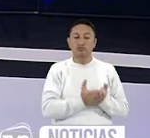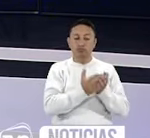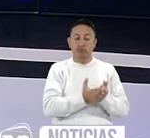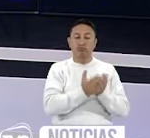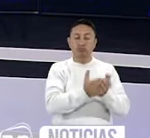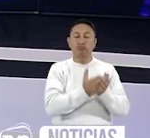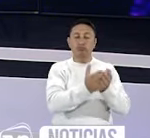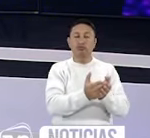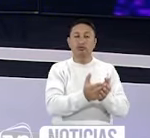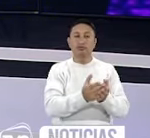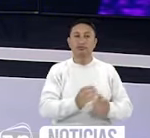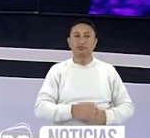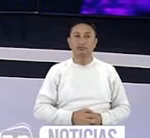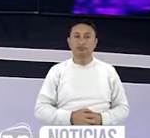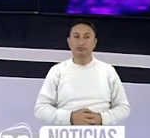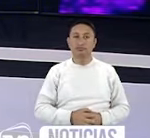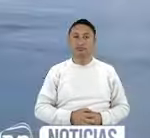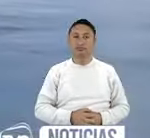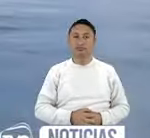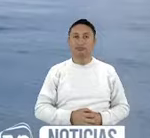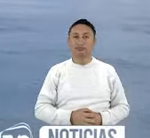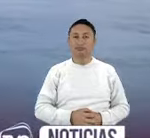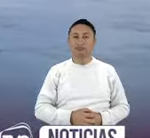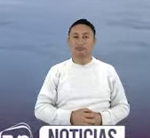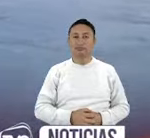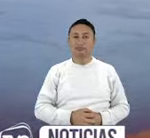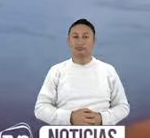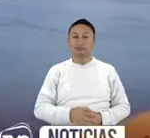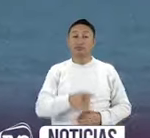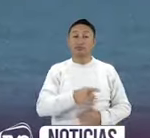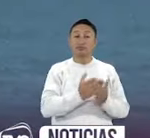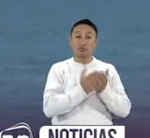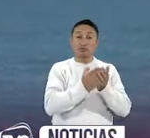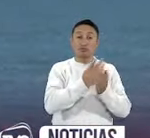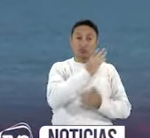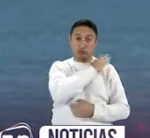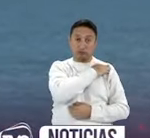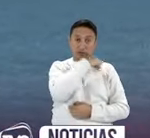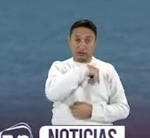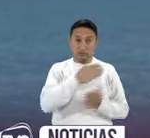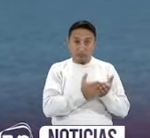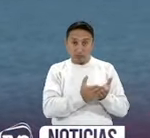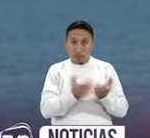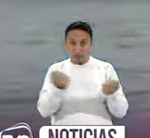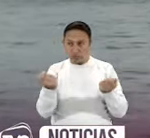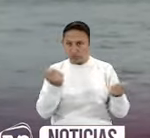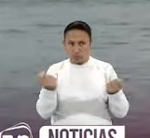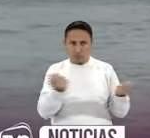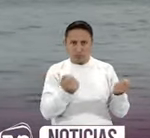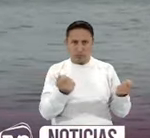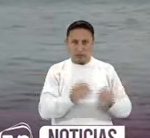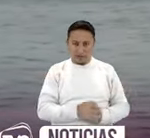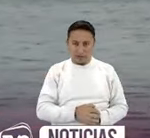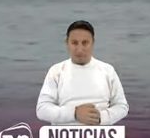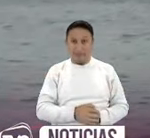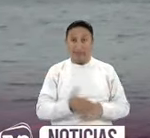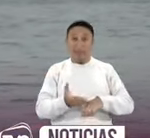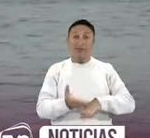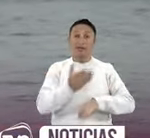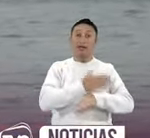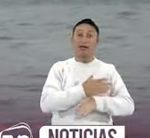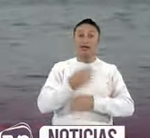motor. Cuando elementos de la Marina realizaban operaciones de reconocimiento ofensivo y tras información de inteligencia